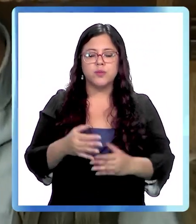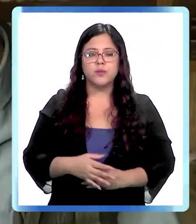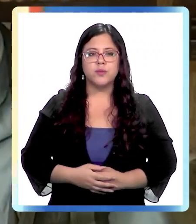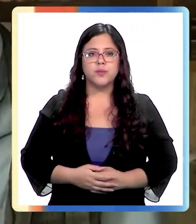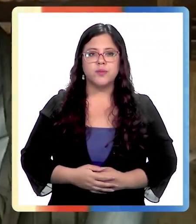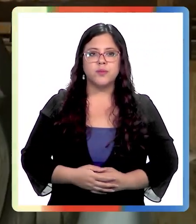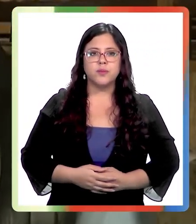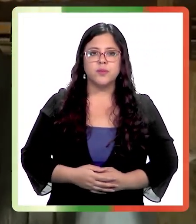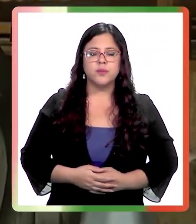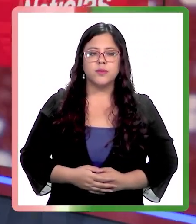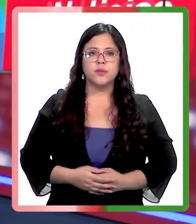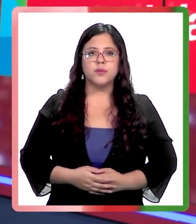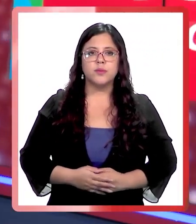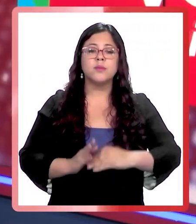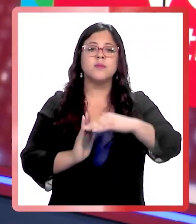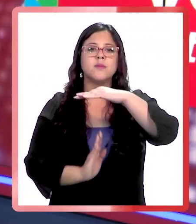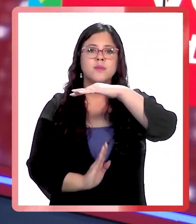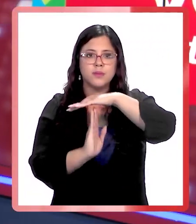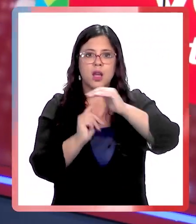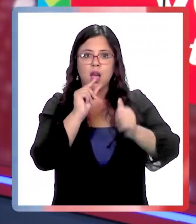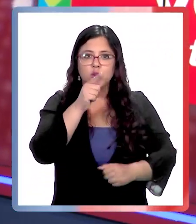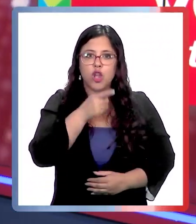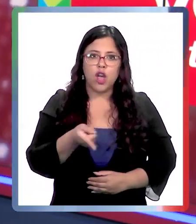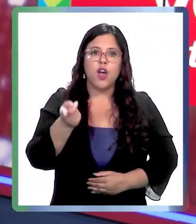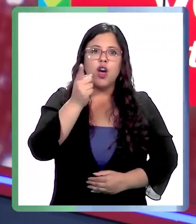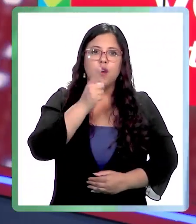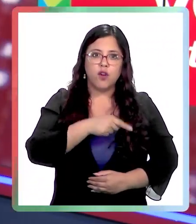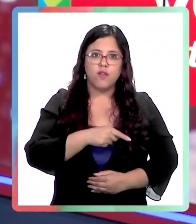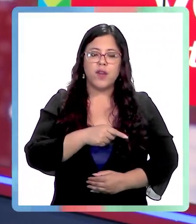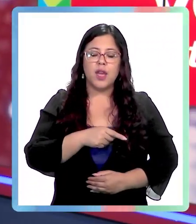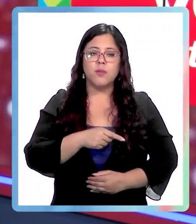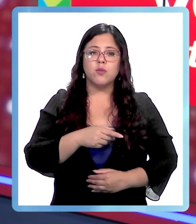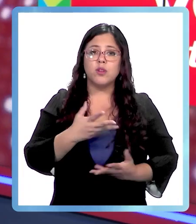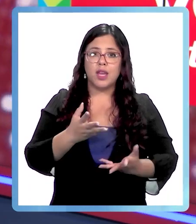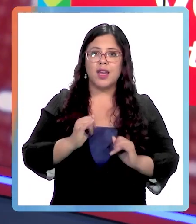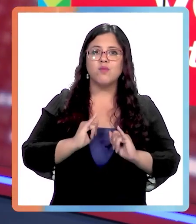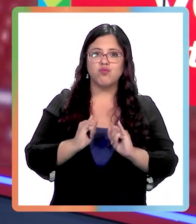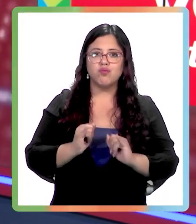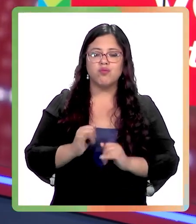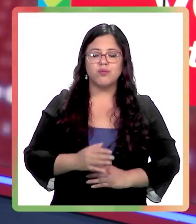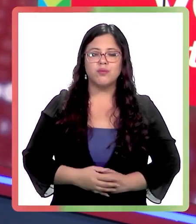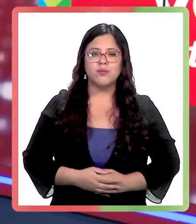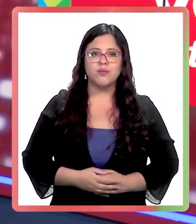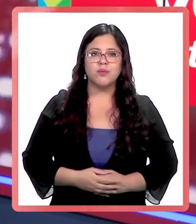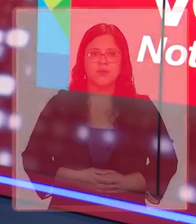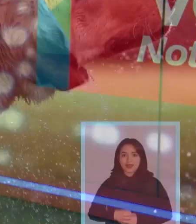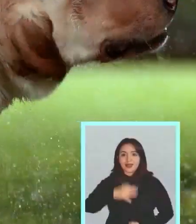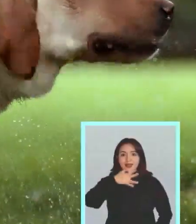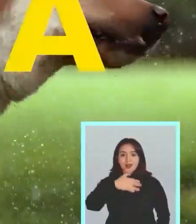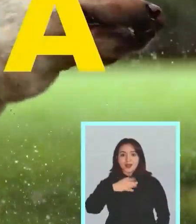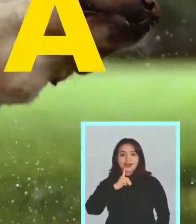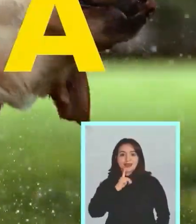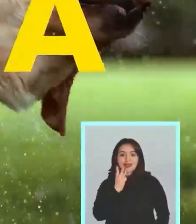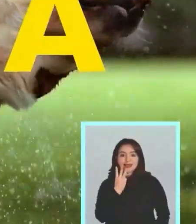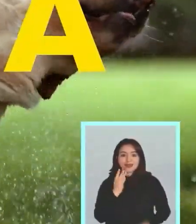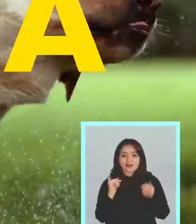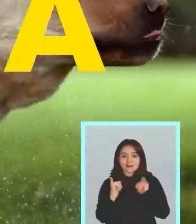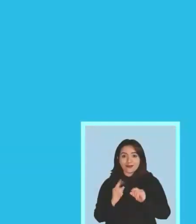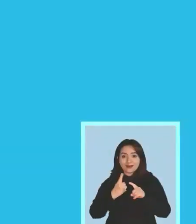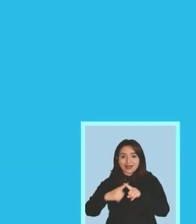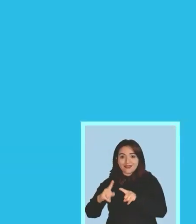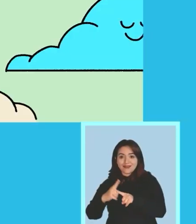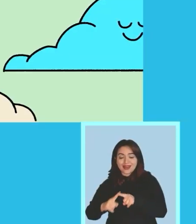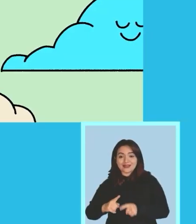respecto. Vamos a una breve pausa y ya regresamos para revisar más noticias. El agua tal como